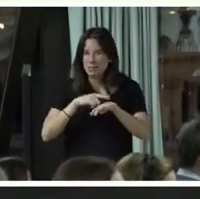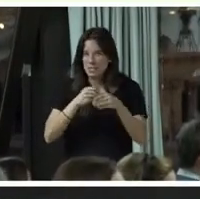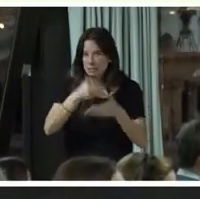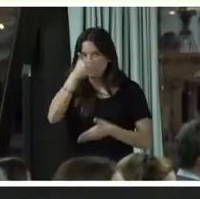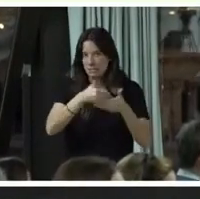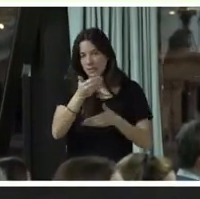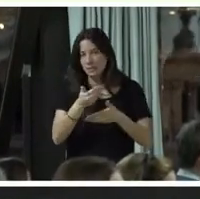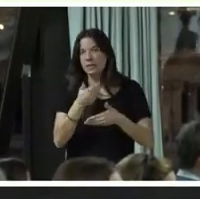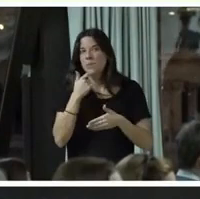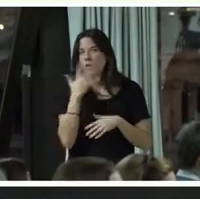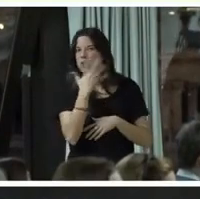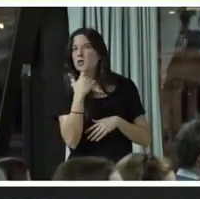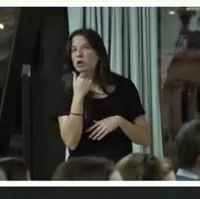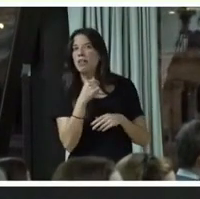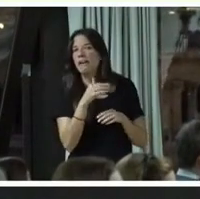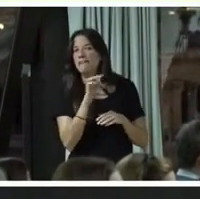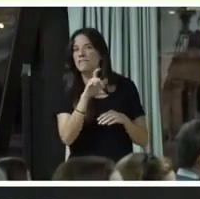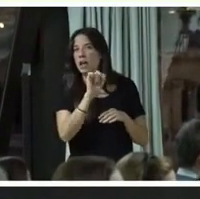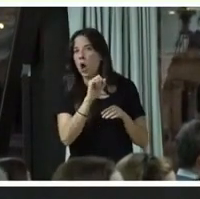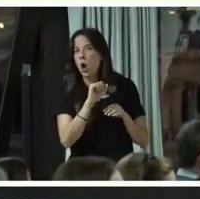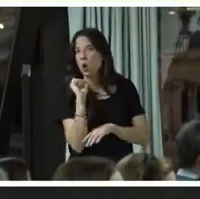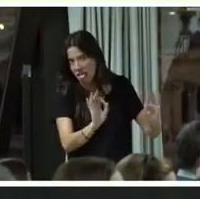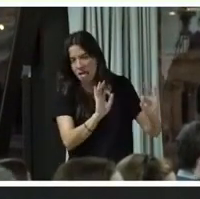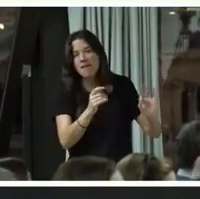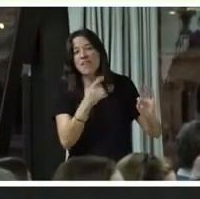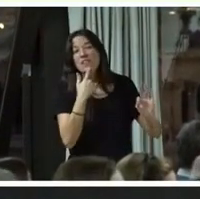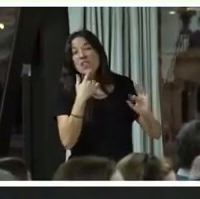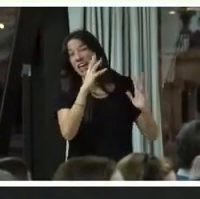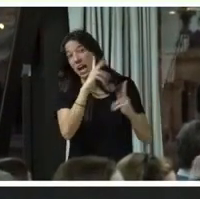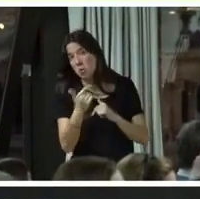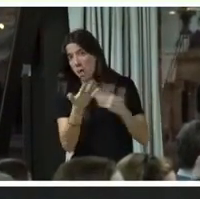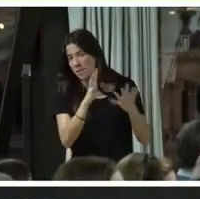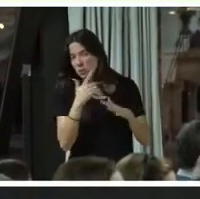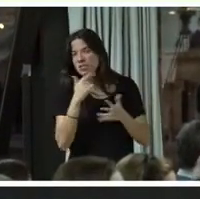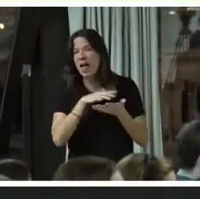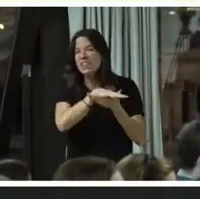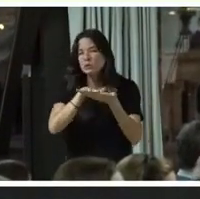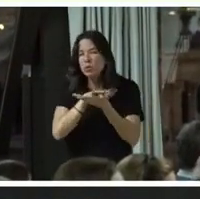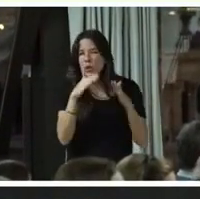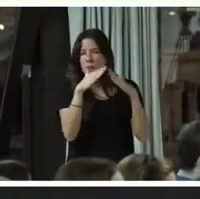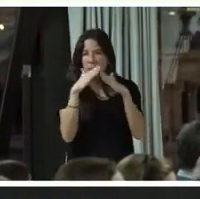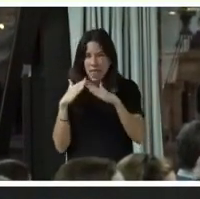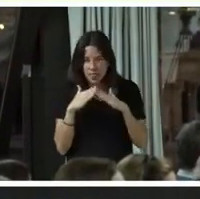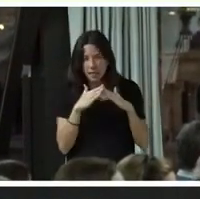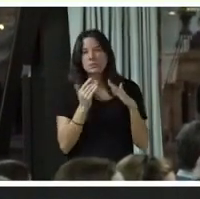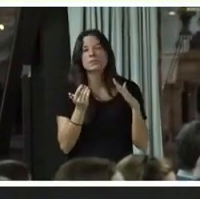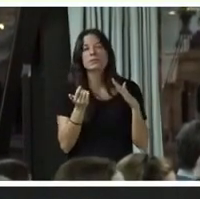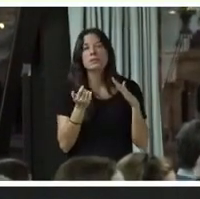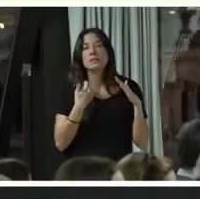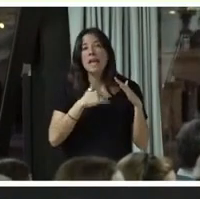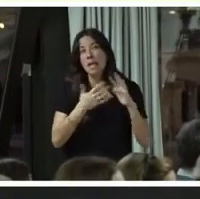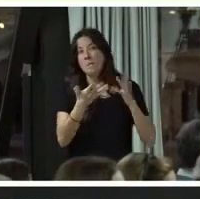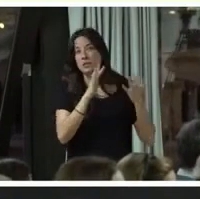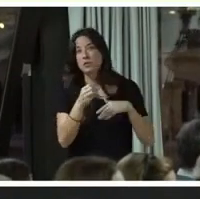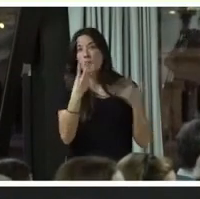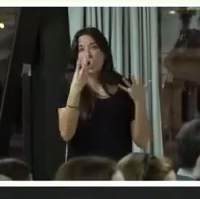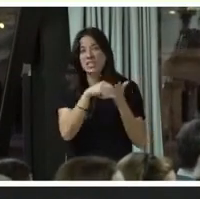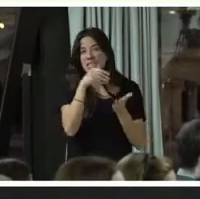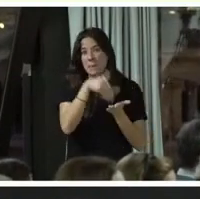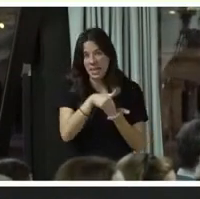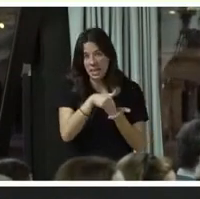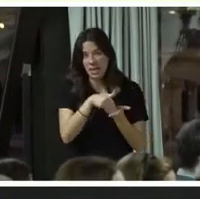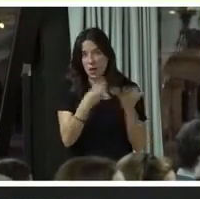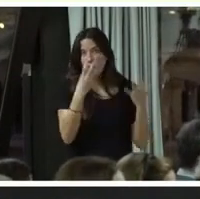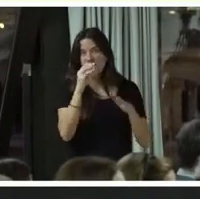de filocomo en el que decía que sé que la destrucción de viviendas eh llega a las 880.000